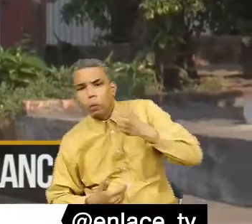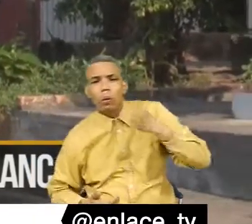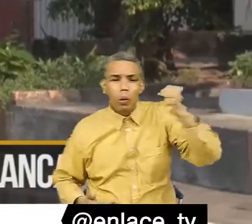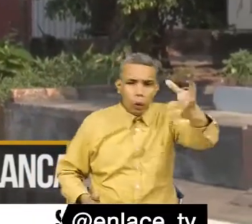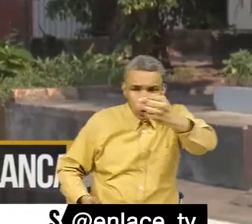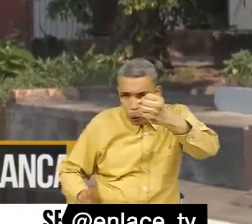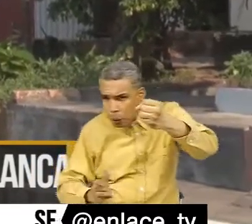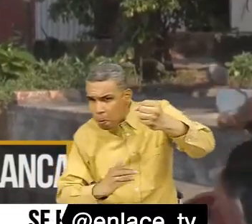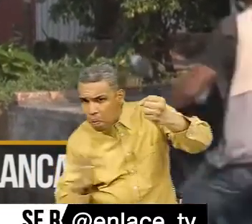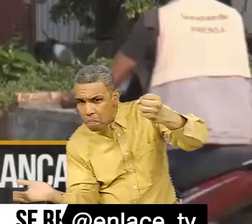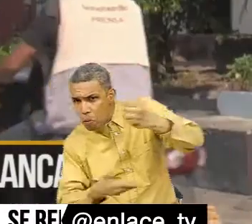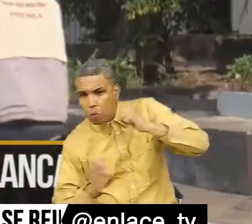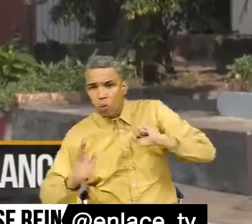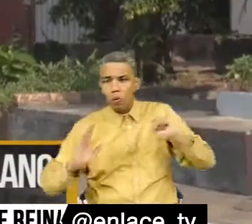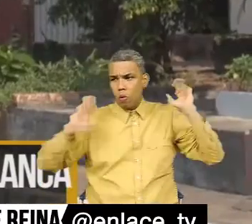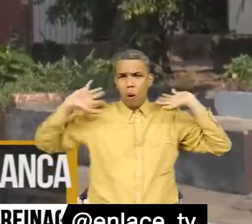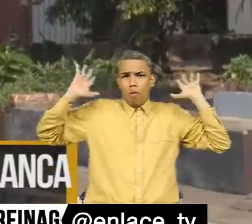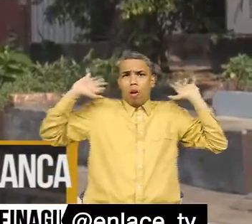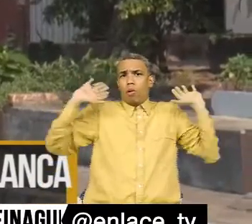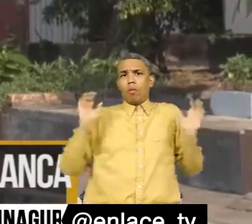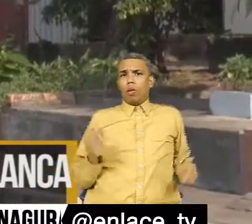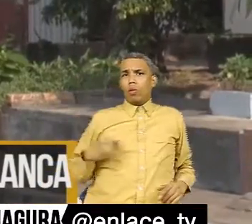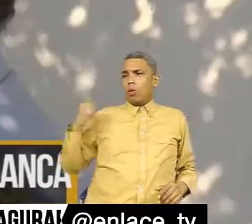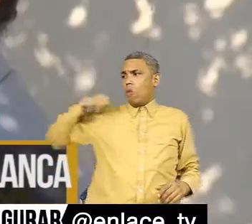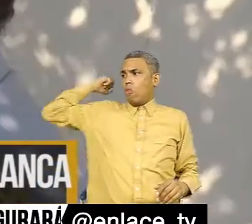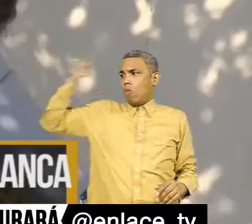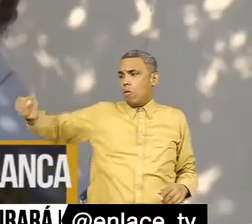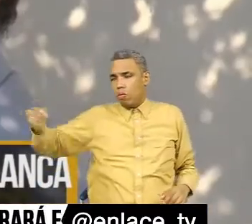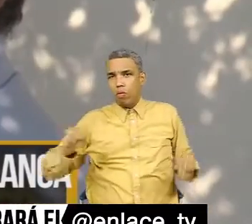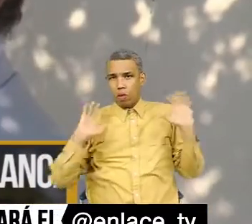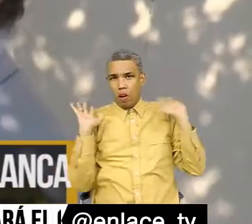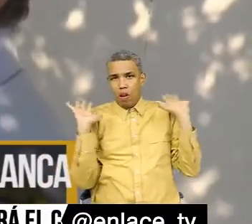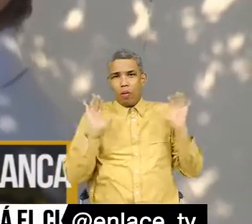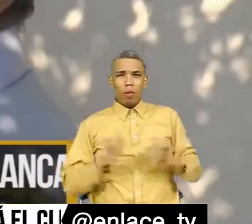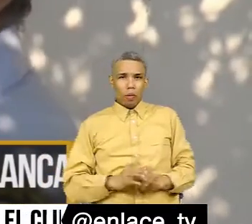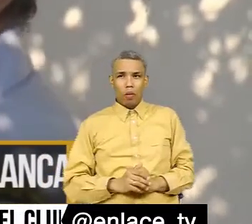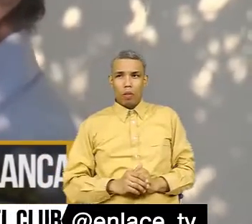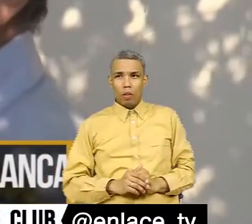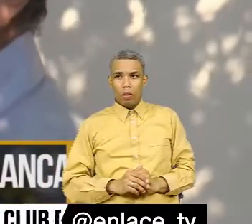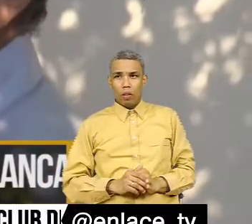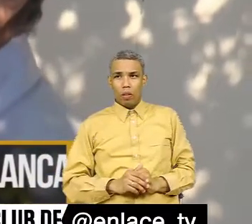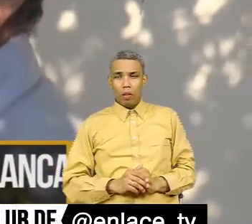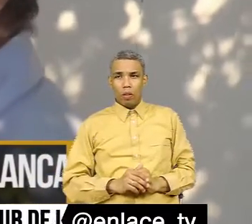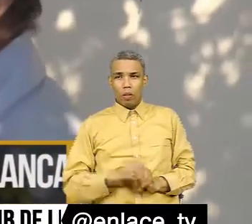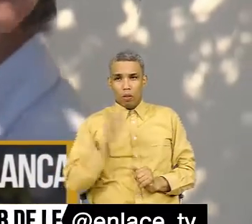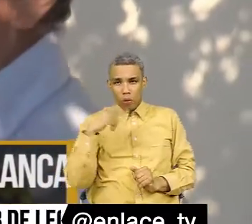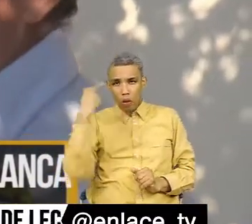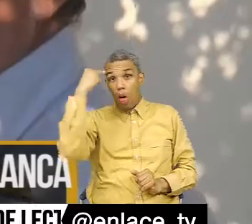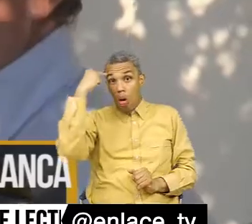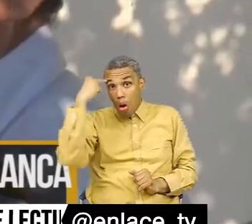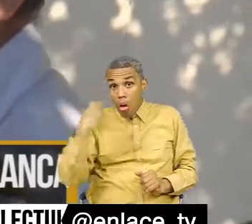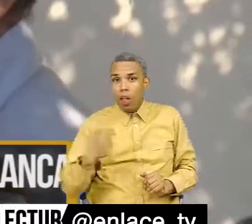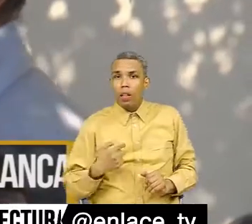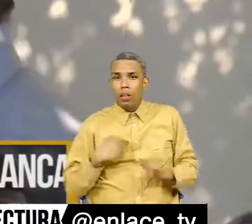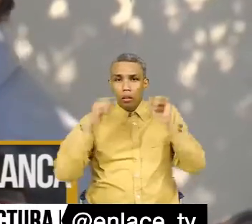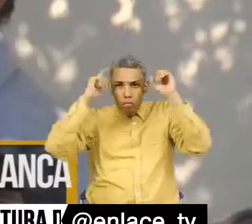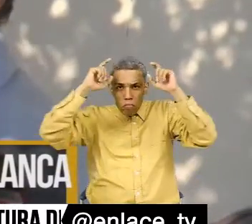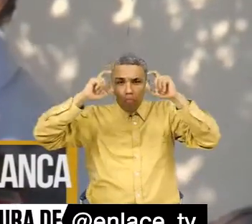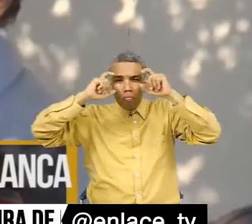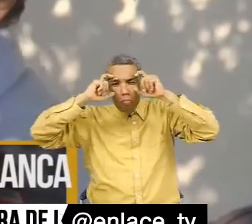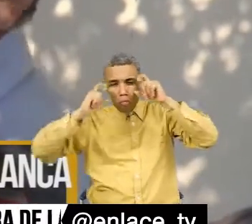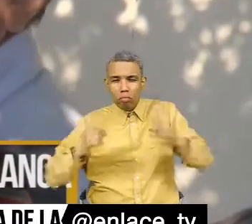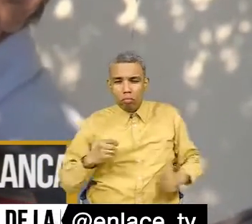porque vive cerca de donde pasaron? ¿Enfrente? Sí, enfrente. Nosotros. Seguro vieron ellos que él salió como va con gafas y el camuflado